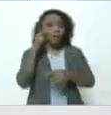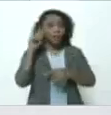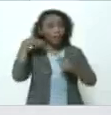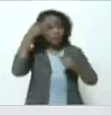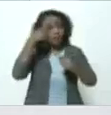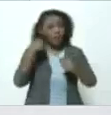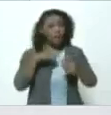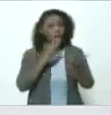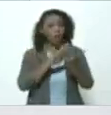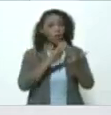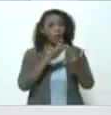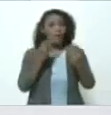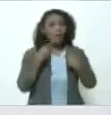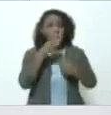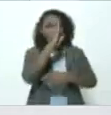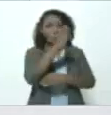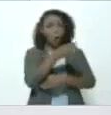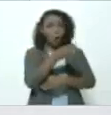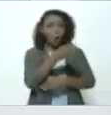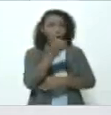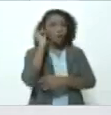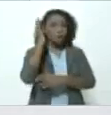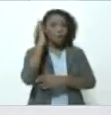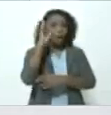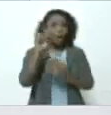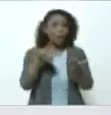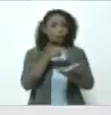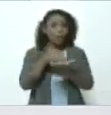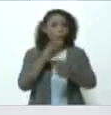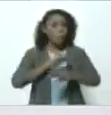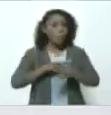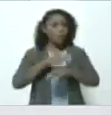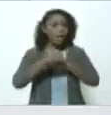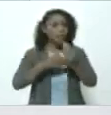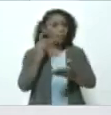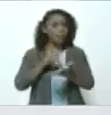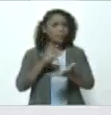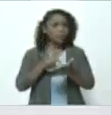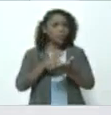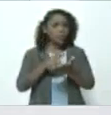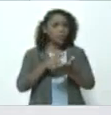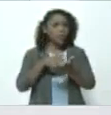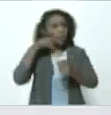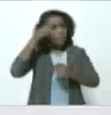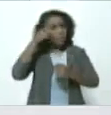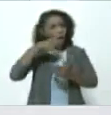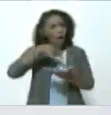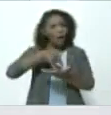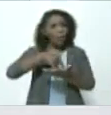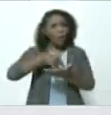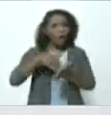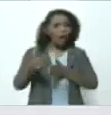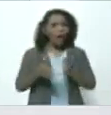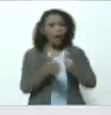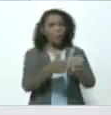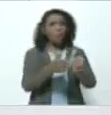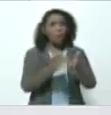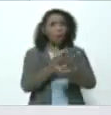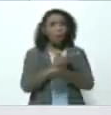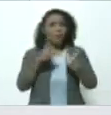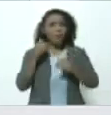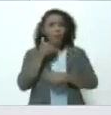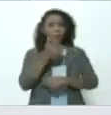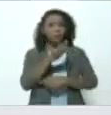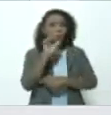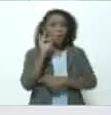A esta hora nos conectamos en vivo y directo con el Palacio Federal Legislativo porque se hace la presentación de la serie Carabobo, Caminos de Libertad, que el próximo